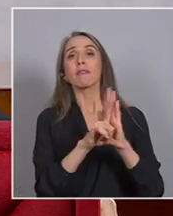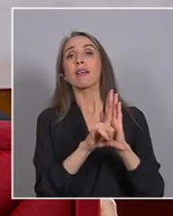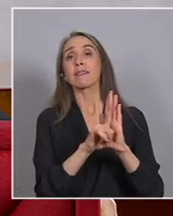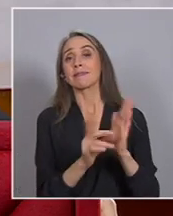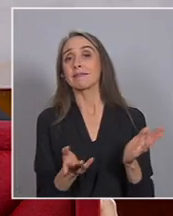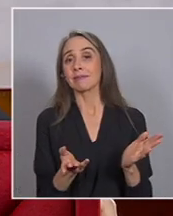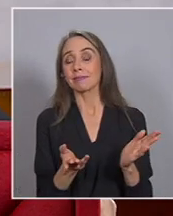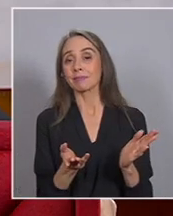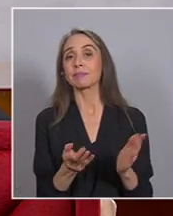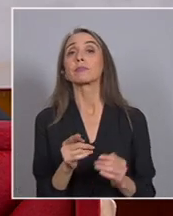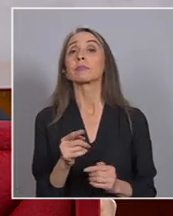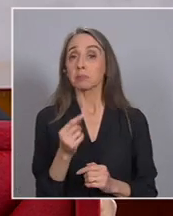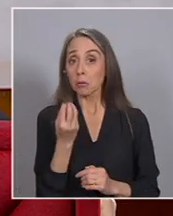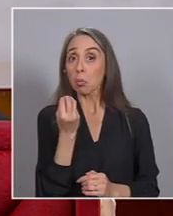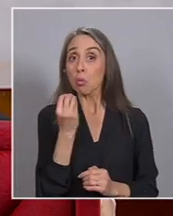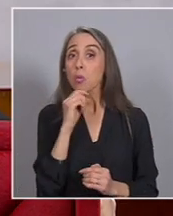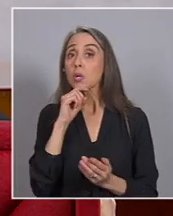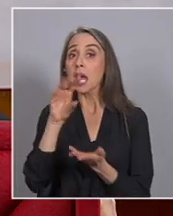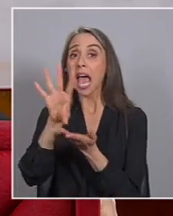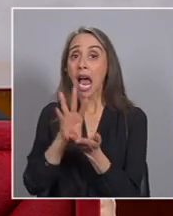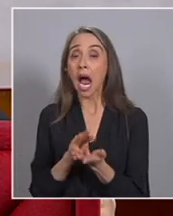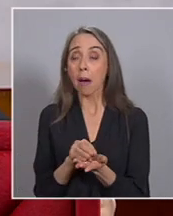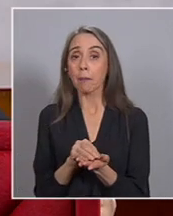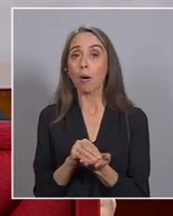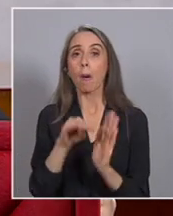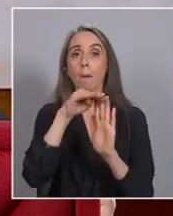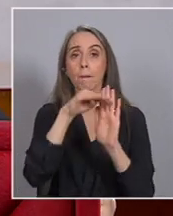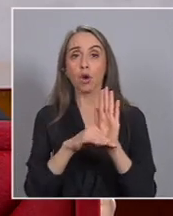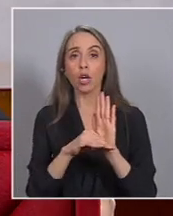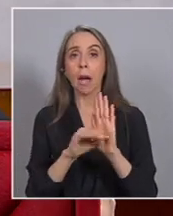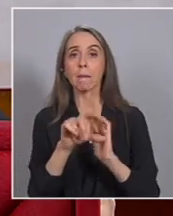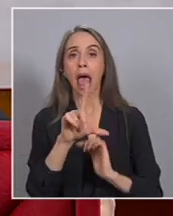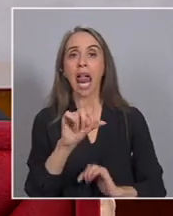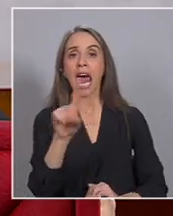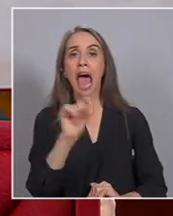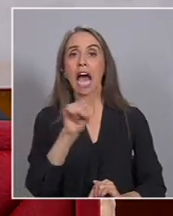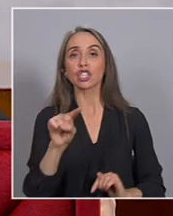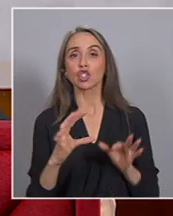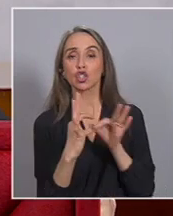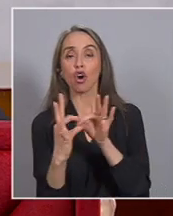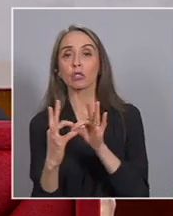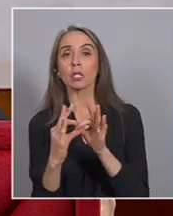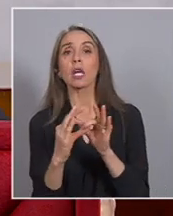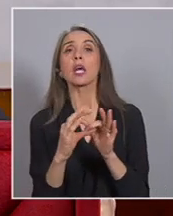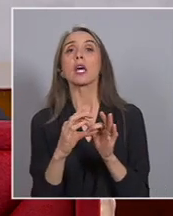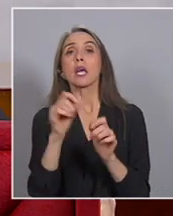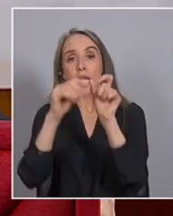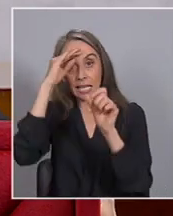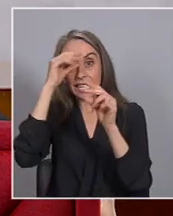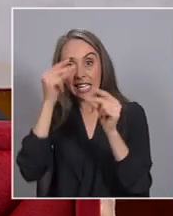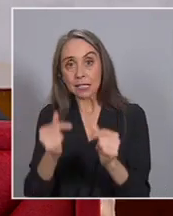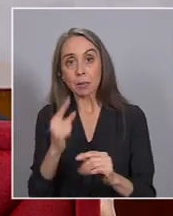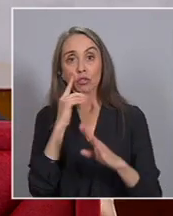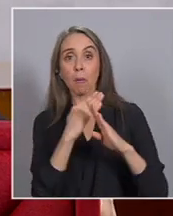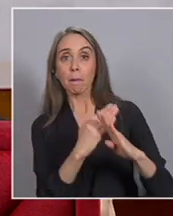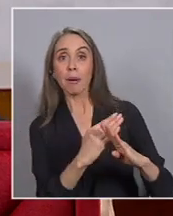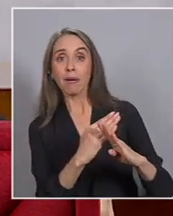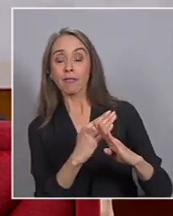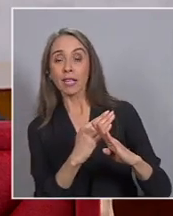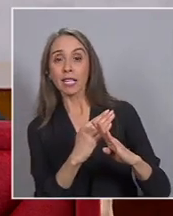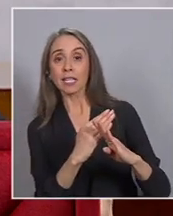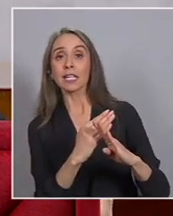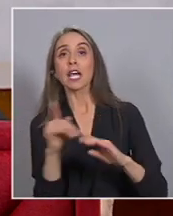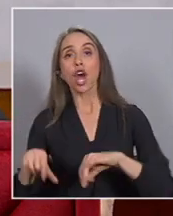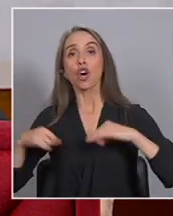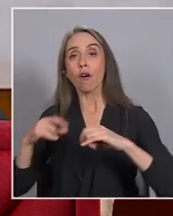esto tenemos buenos ejemplos. El programa Lazos es una de las estrategias mejor evaluadas por los expertos en la prevención con